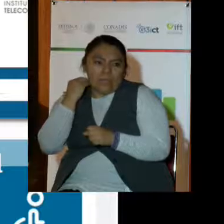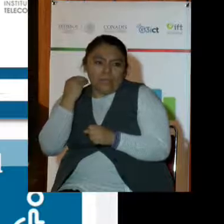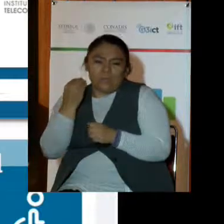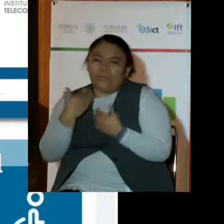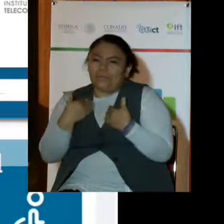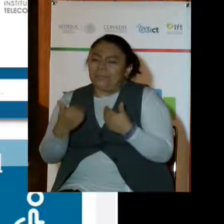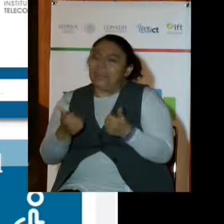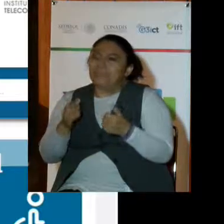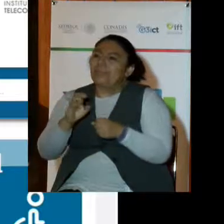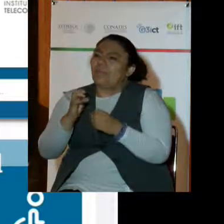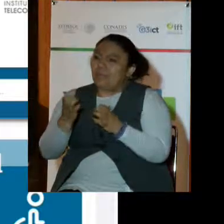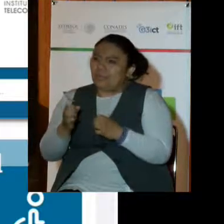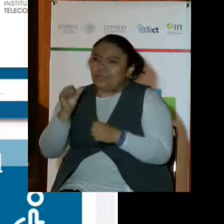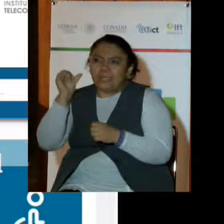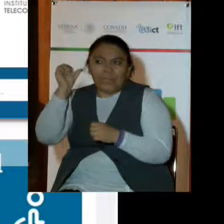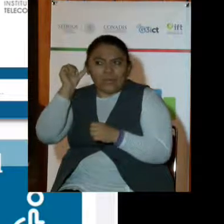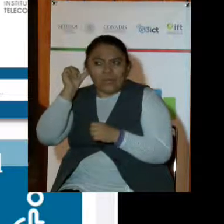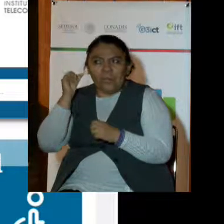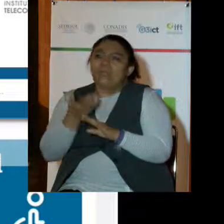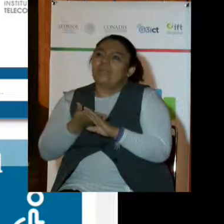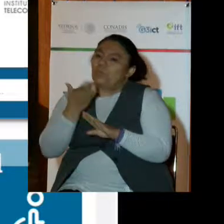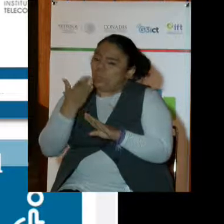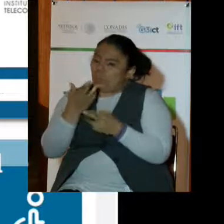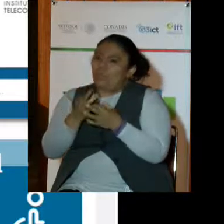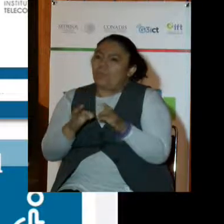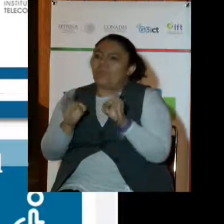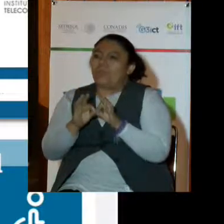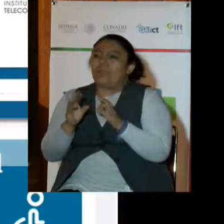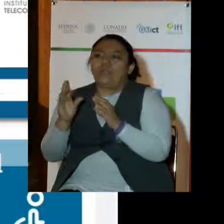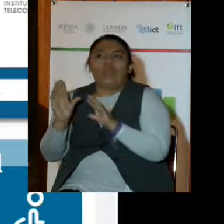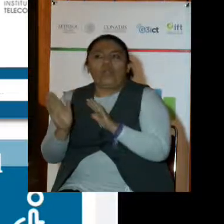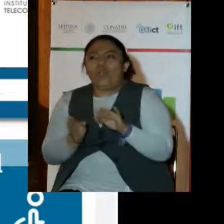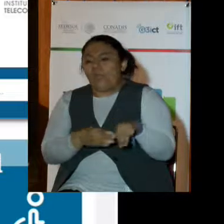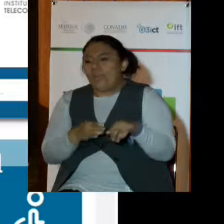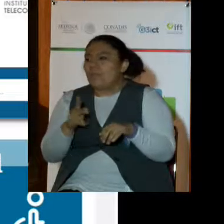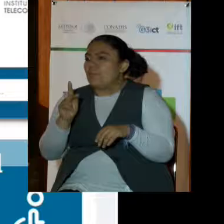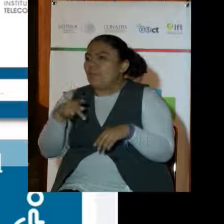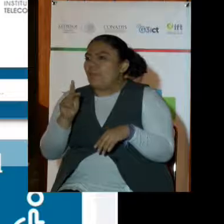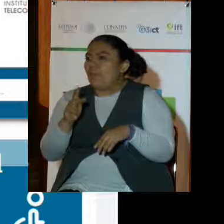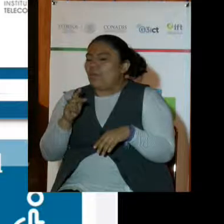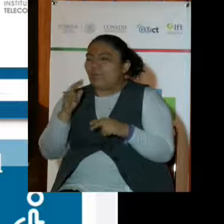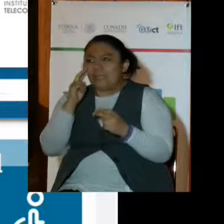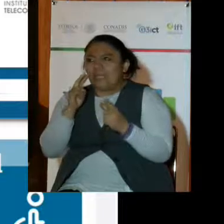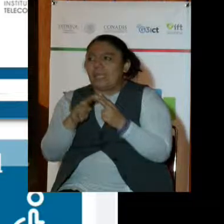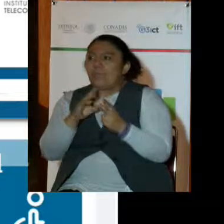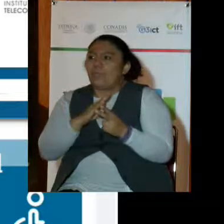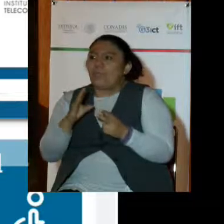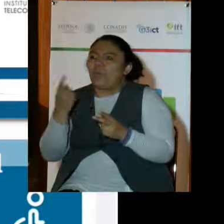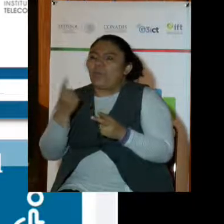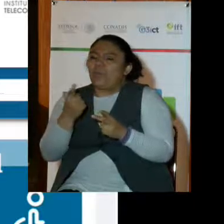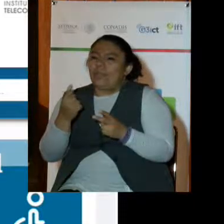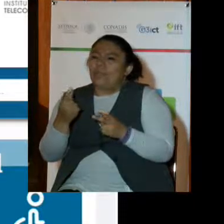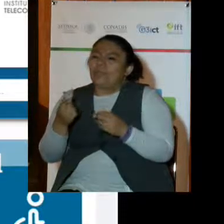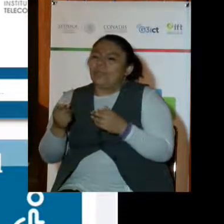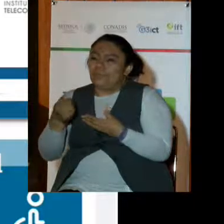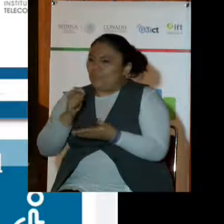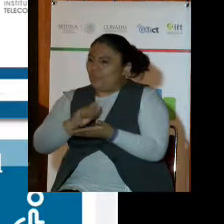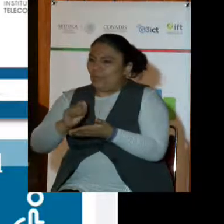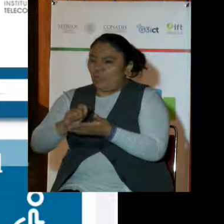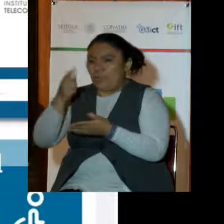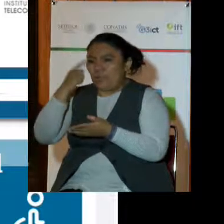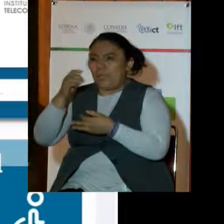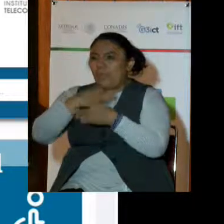entonces está en audio, que es un avance, y lo reconozco, no lo menosprecio, pero sería bueno, primero, que los contratos para todos